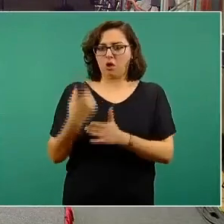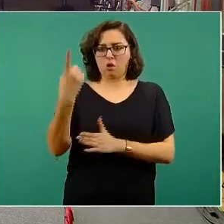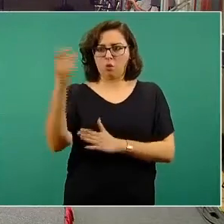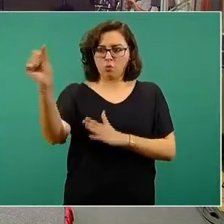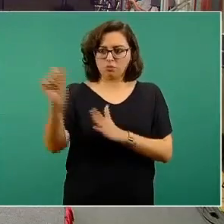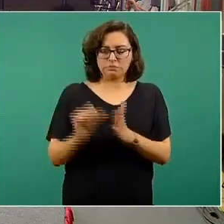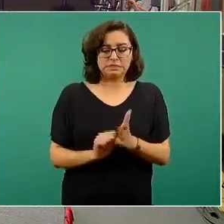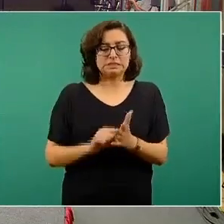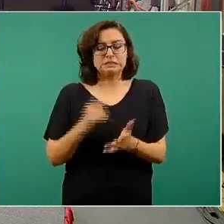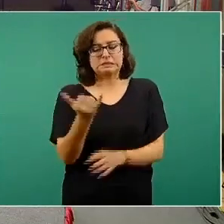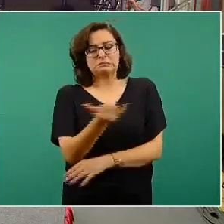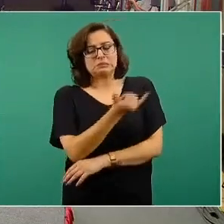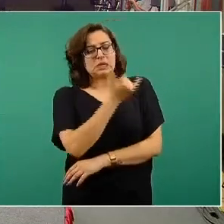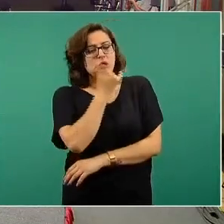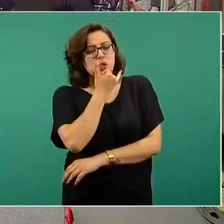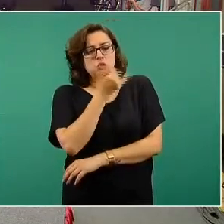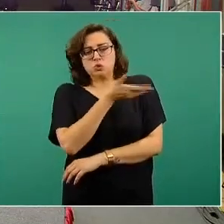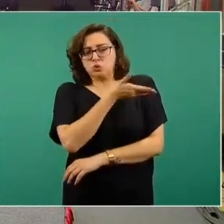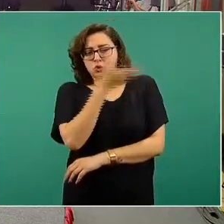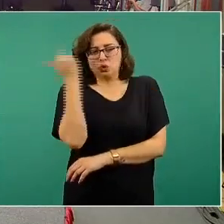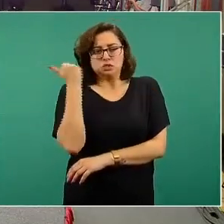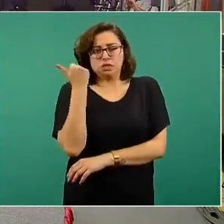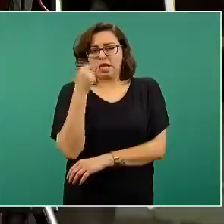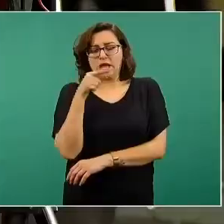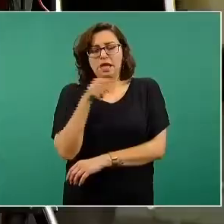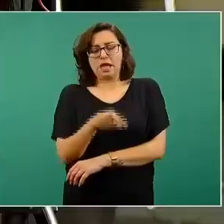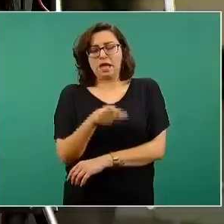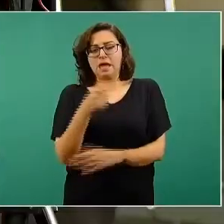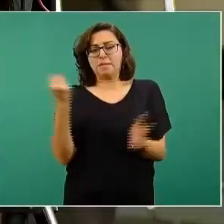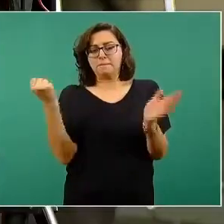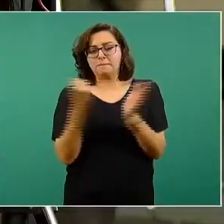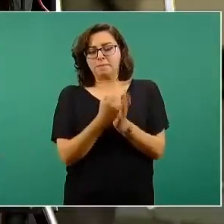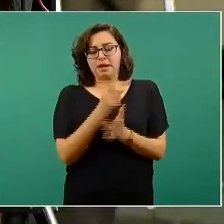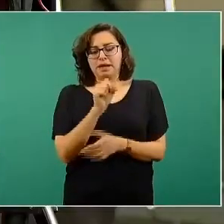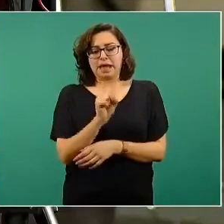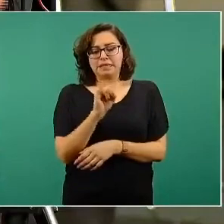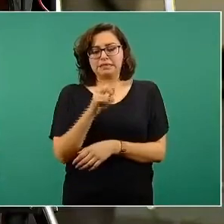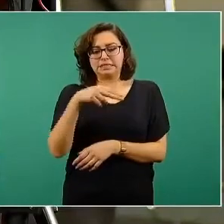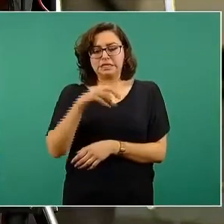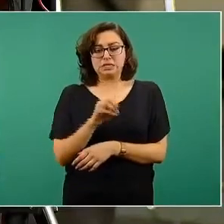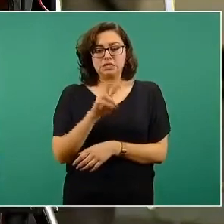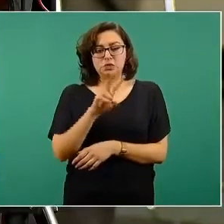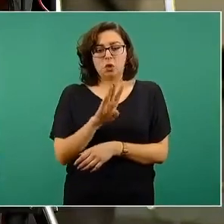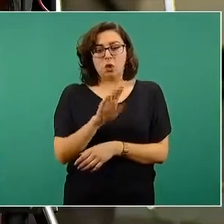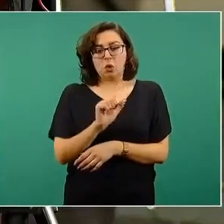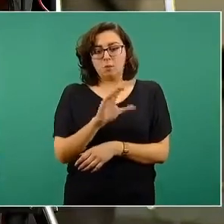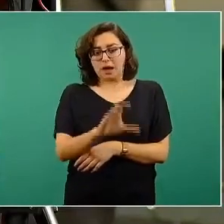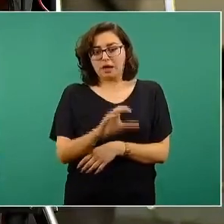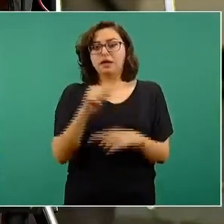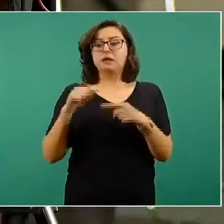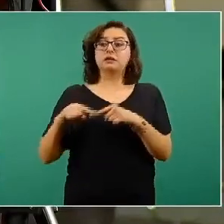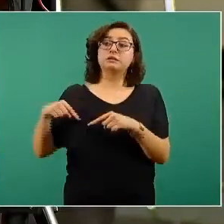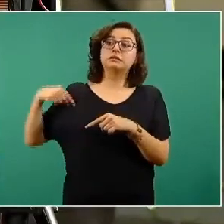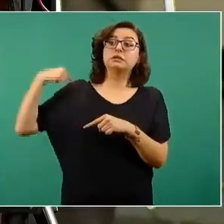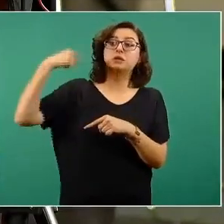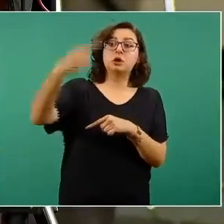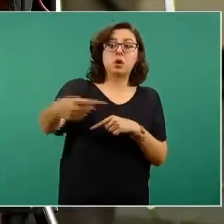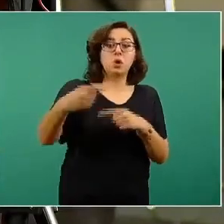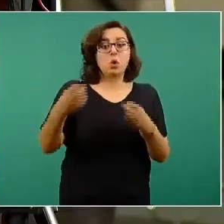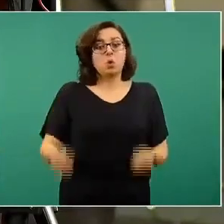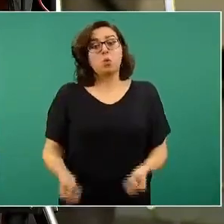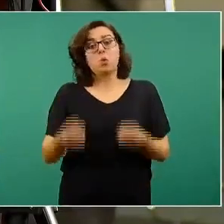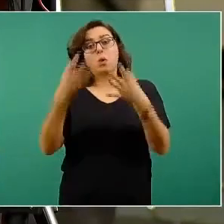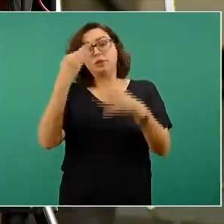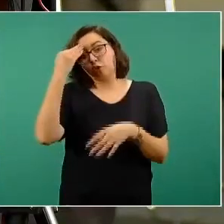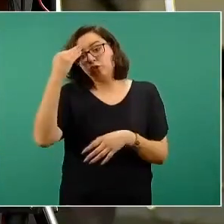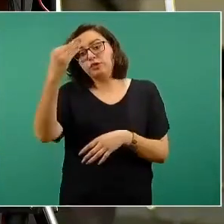mi tarea, perdón, pero desconozco cuál es la ventana de tiempo entre la primera dosis, o si me lo diría el doctor Alomía, entre la primera y la